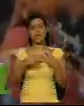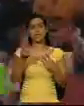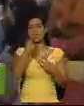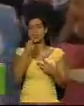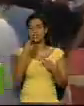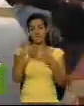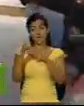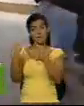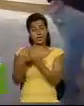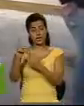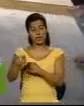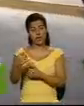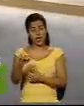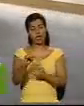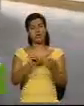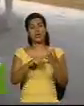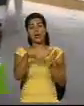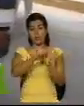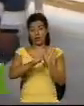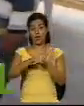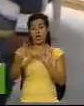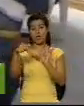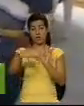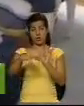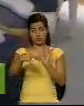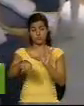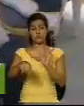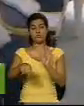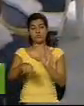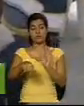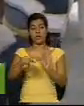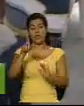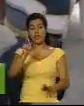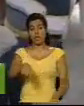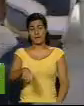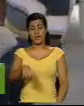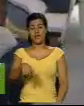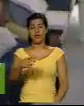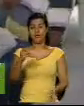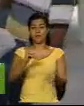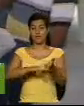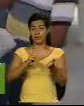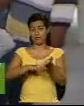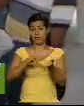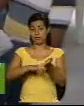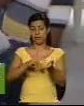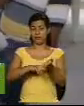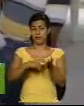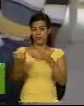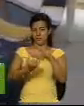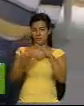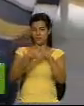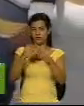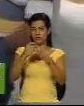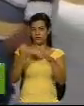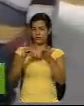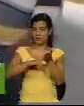medicina familiar, cirugía. Y aparte de eso, el instituto tiene